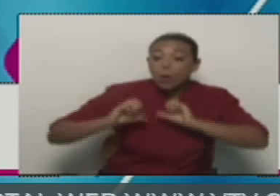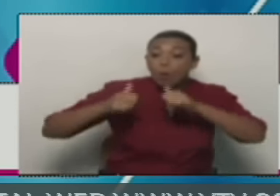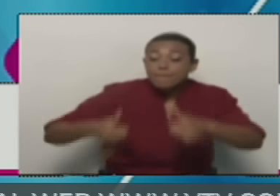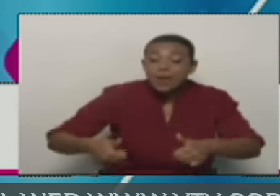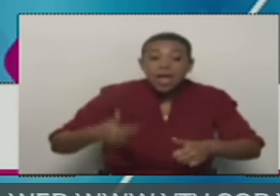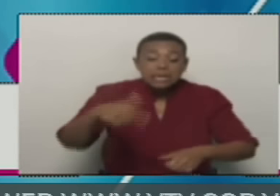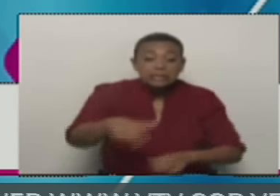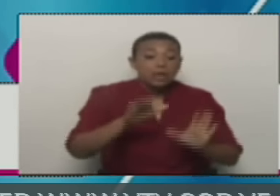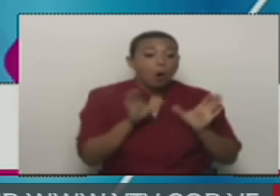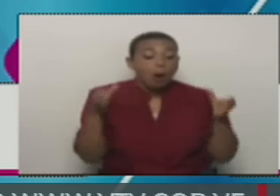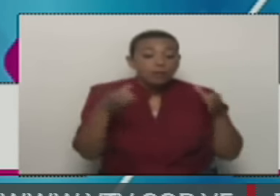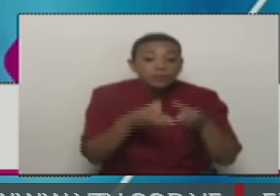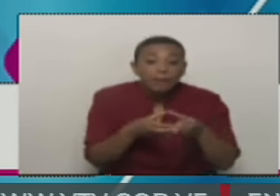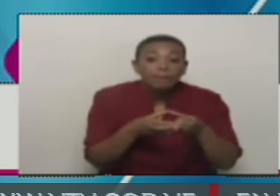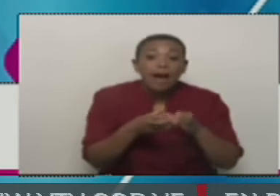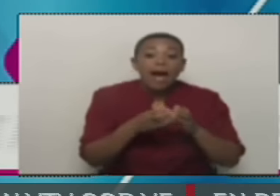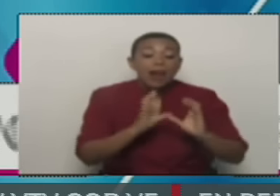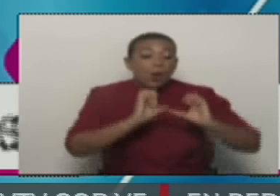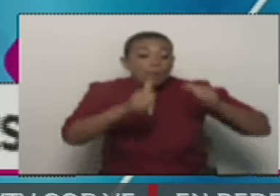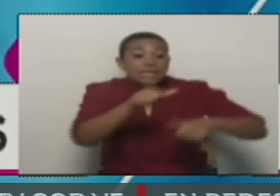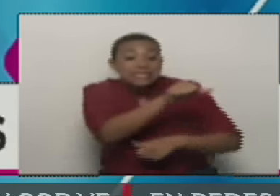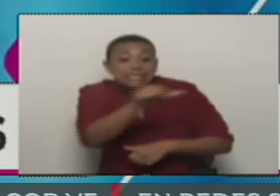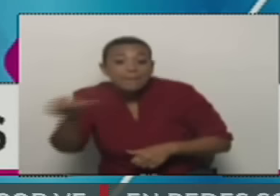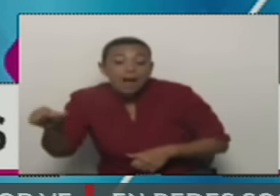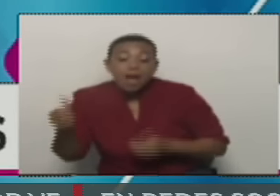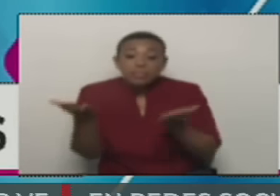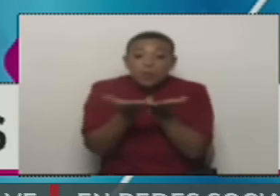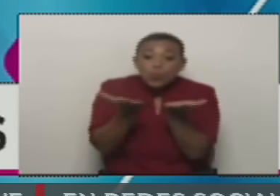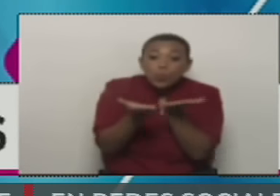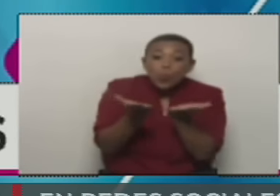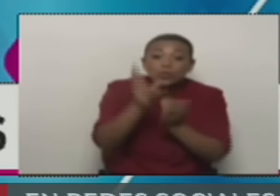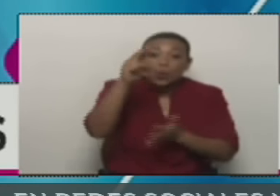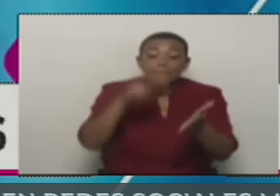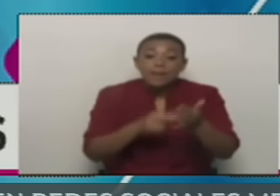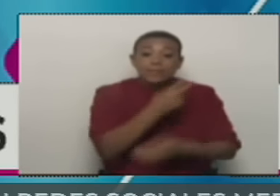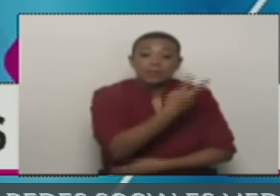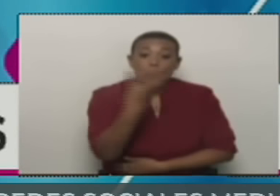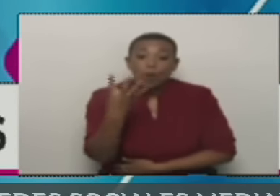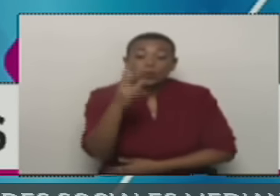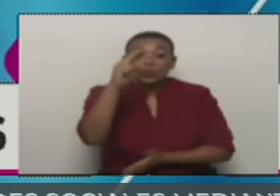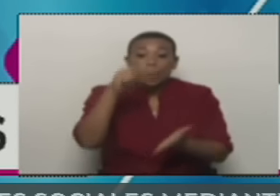sociales, organizativos, del arranque del año escolar